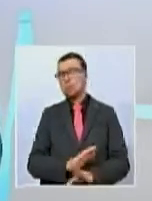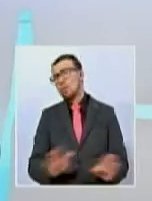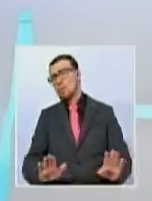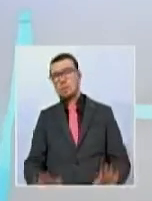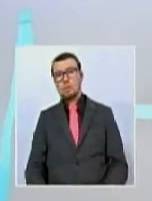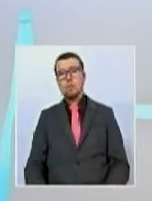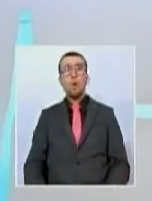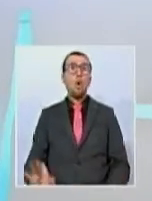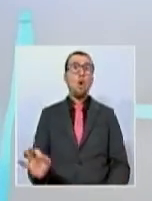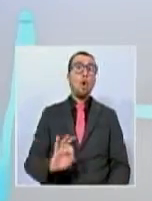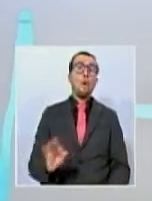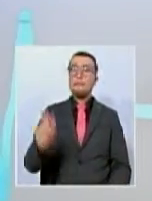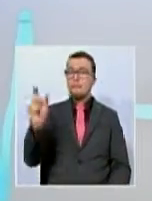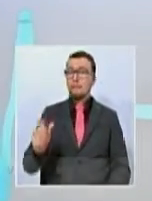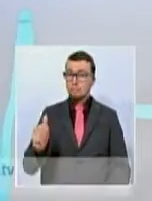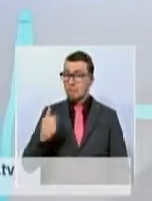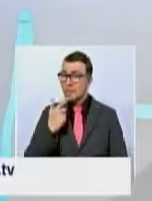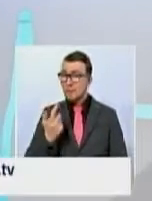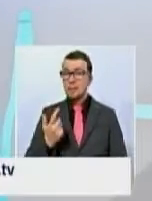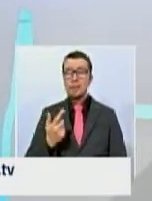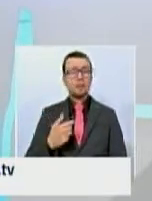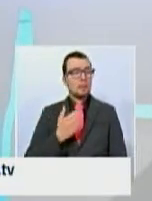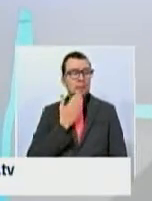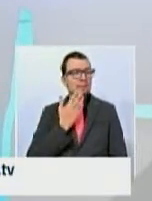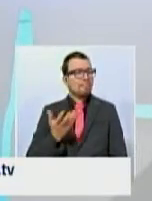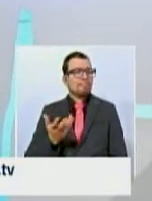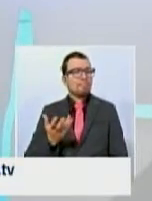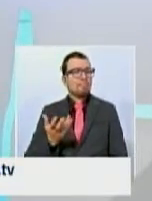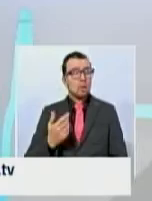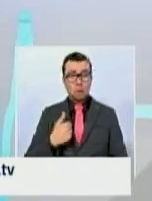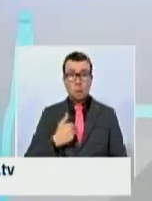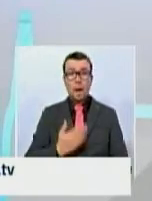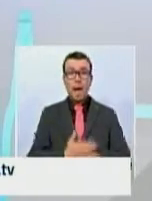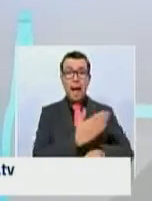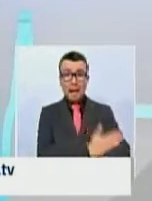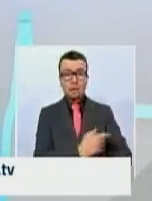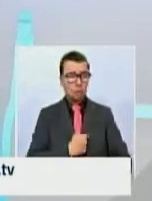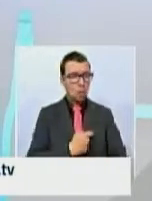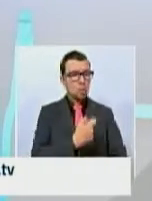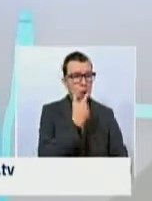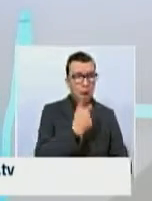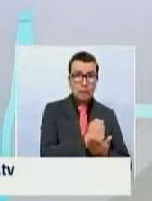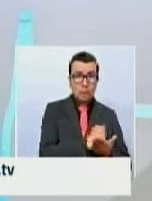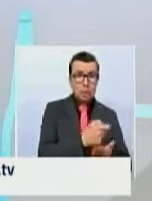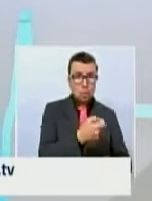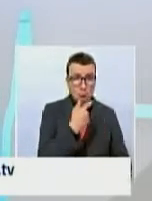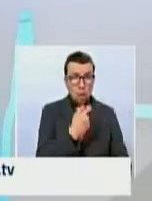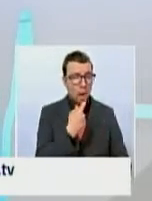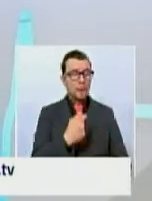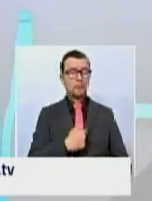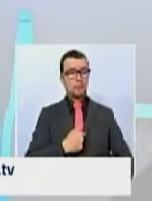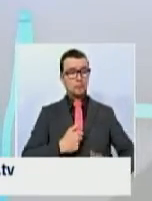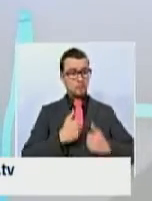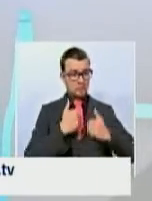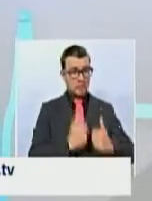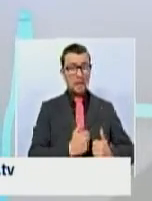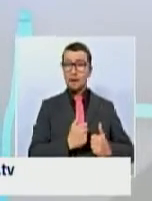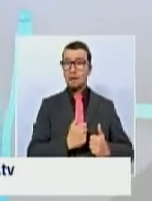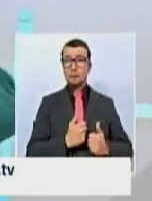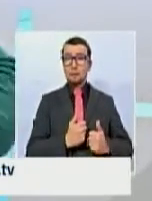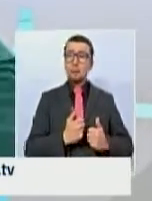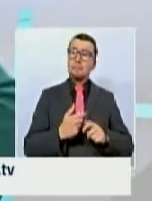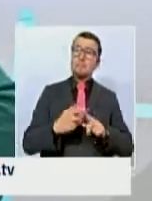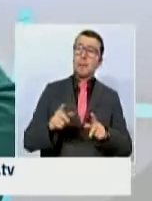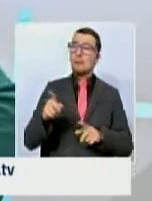peor, muchas veces el paciente nos dice: doctor, es que yo estaba tomando estos medicamentos y yo me mejoré con